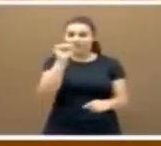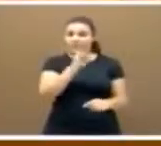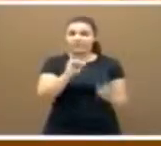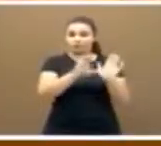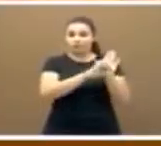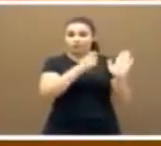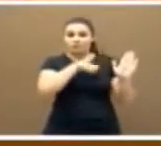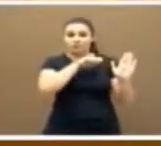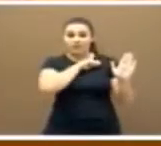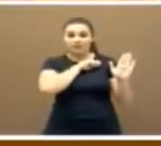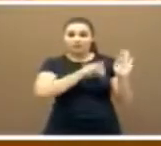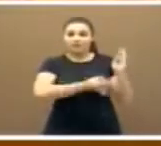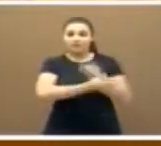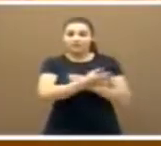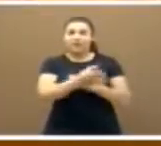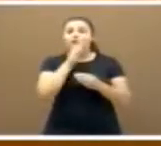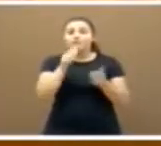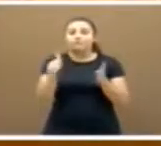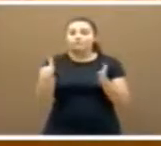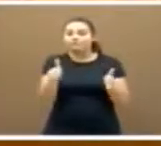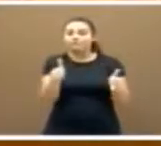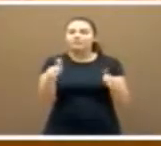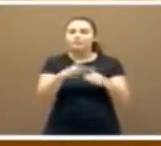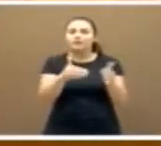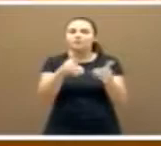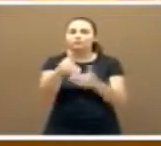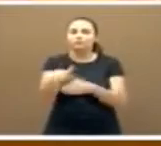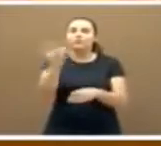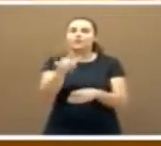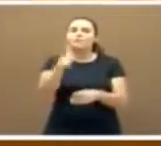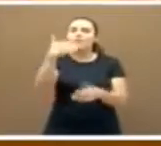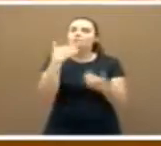Constitución, que el Estatuto y la Constitución sean el camino que nos dirija hacia el futuro. Nada más y muchas gracias.